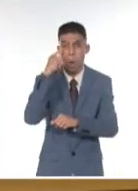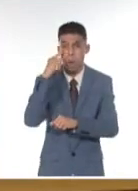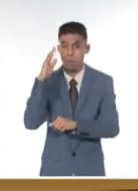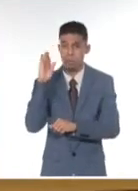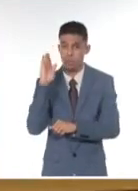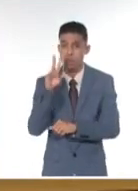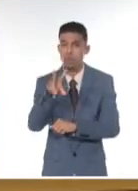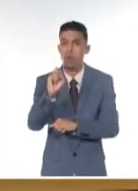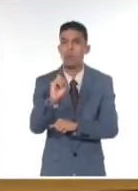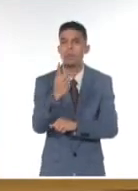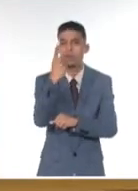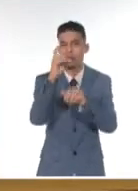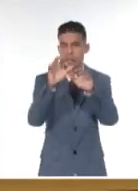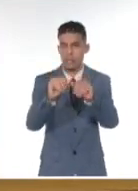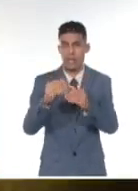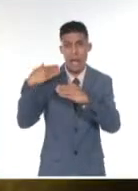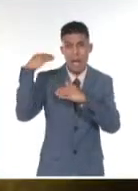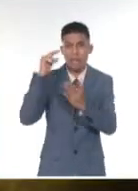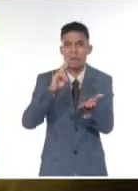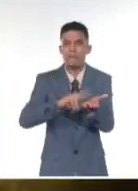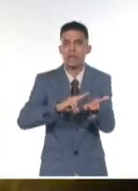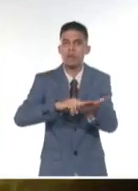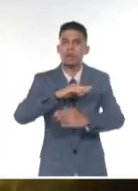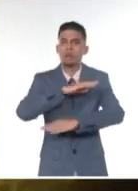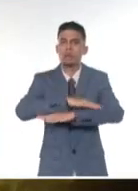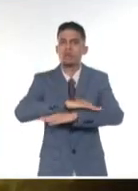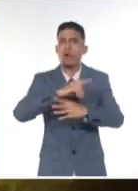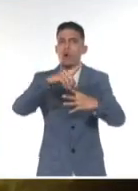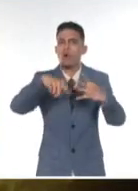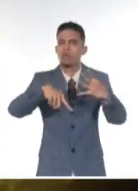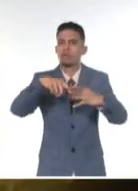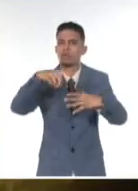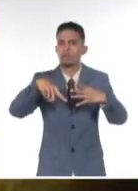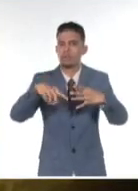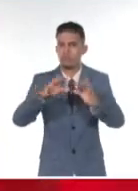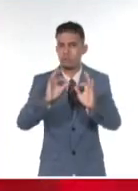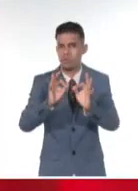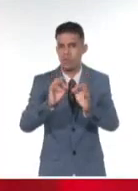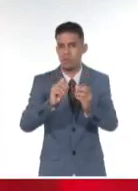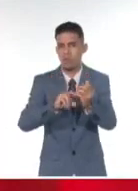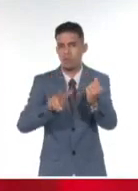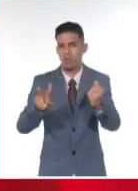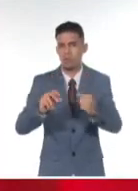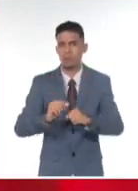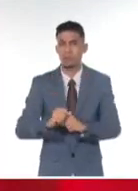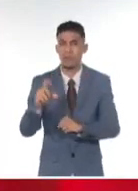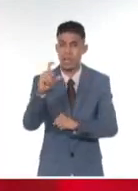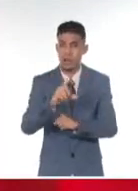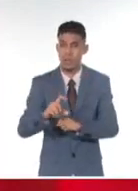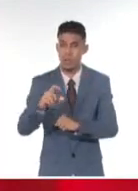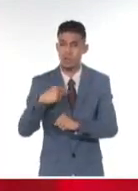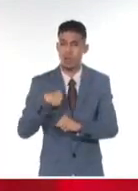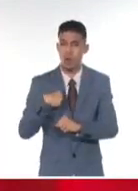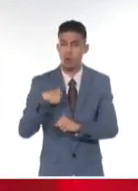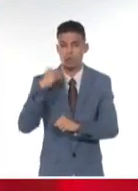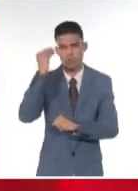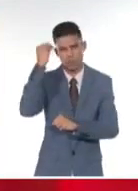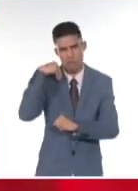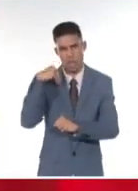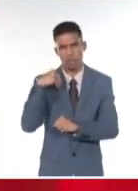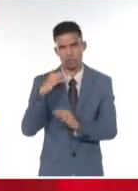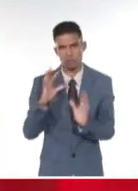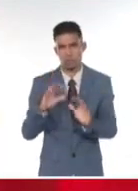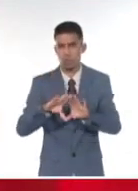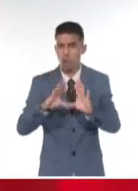Noris quien se desempeñaba como miembro del buró Ejecutivo en el comité provincial del partido en Camagüey estoy convencido que todos tenemos